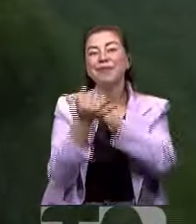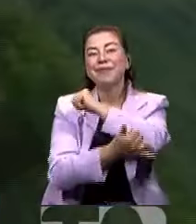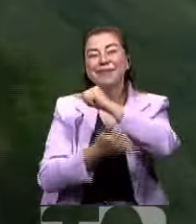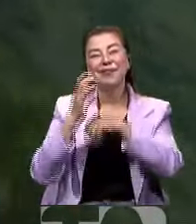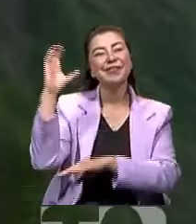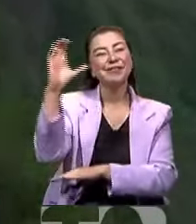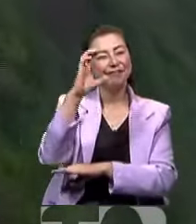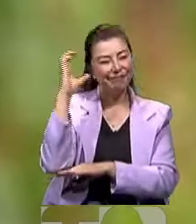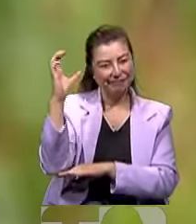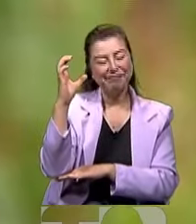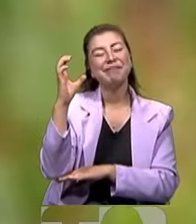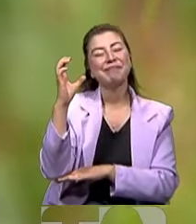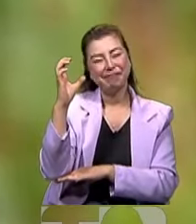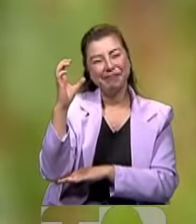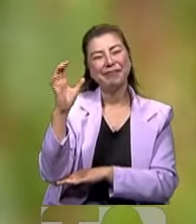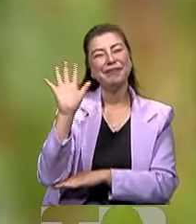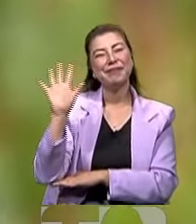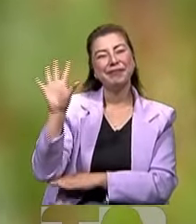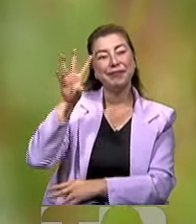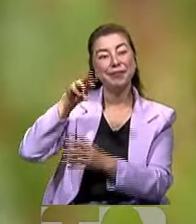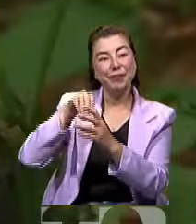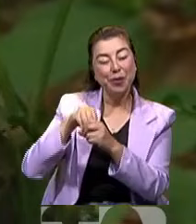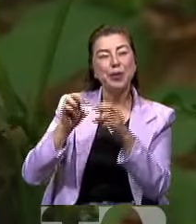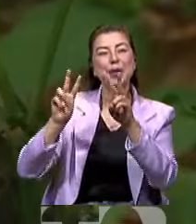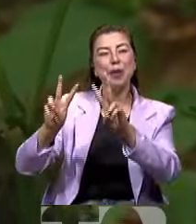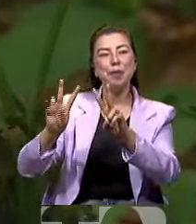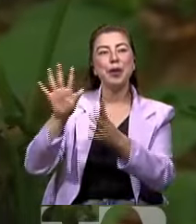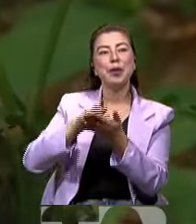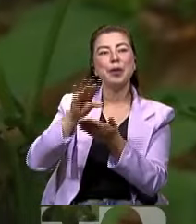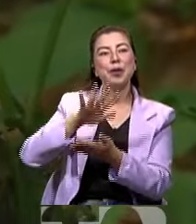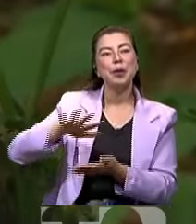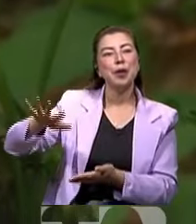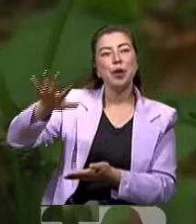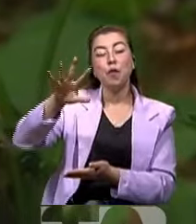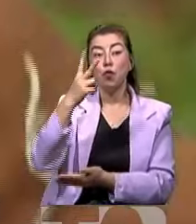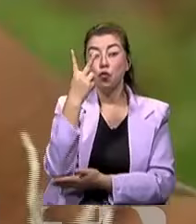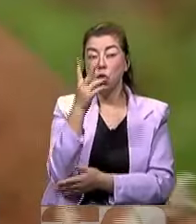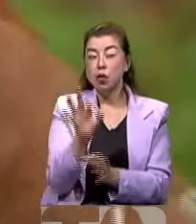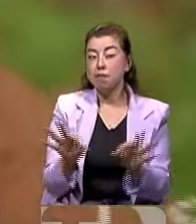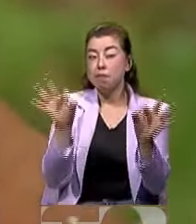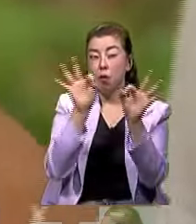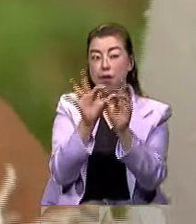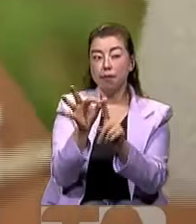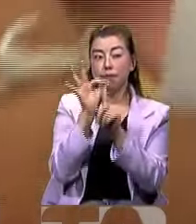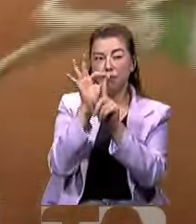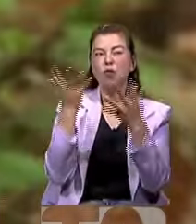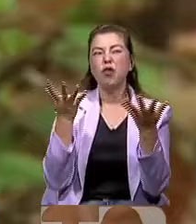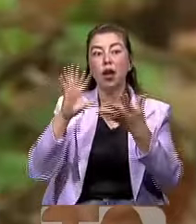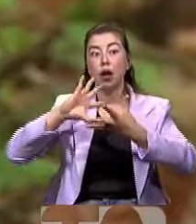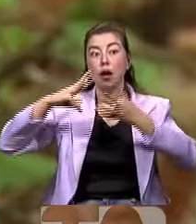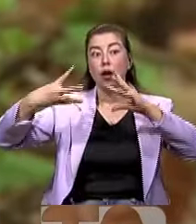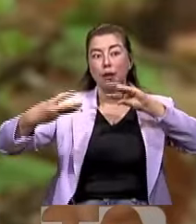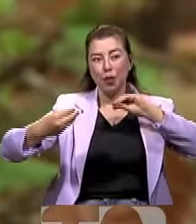reconocida en la región incluso porque en su tierra tropical se dan dos importantes variedades de cacao, trinitarios